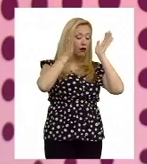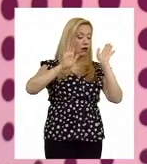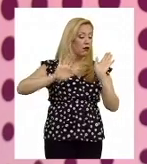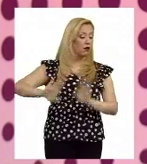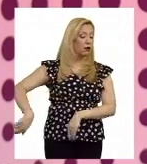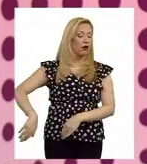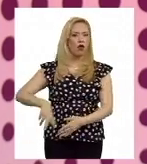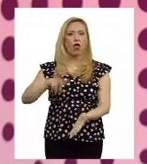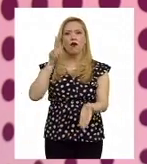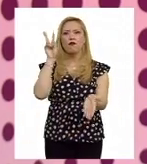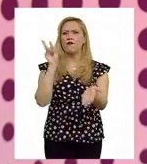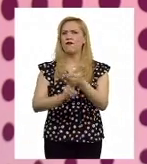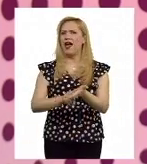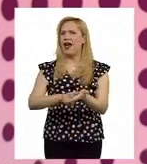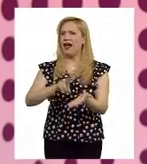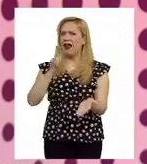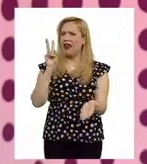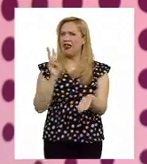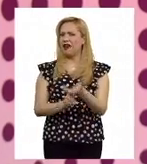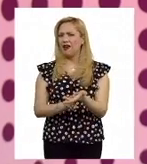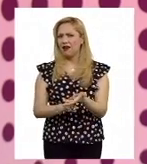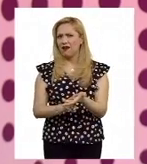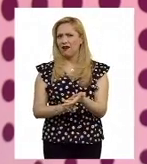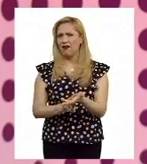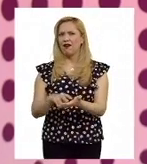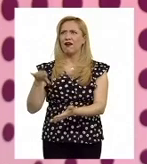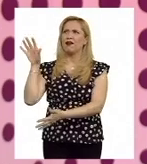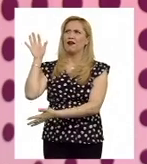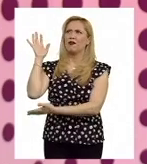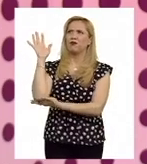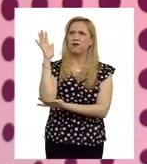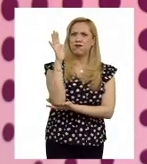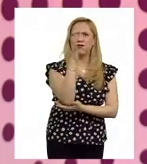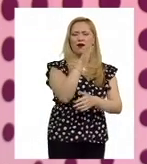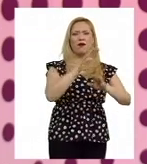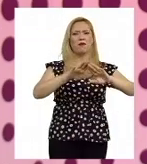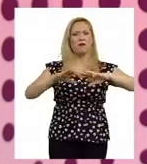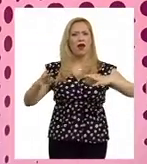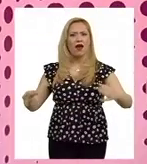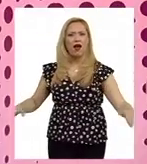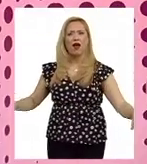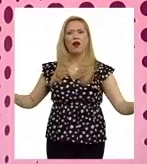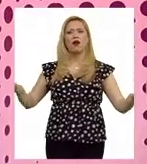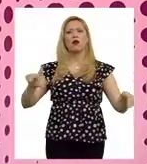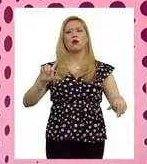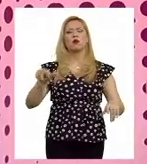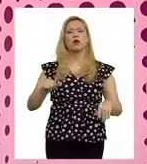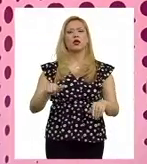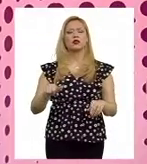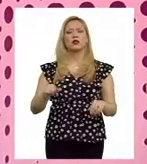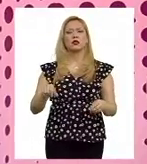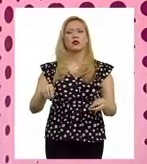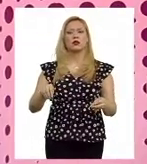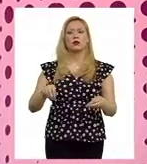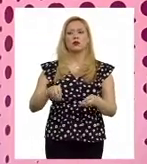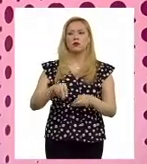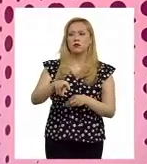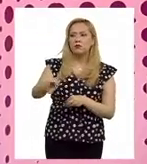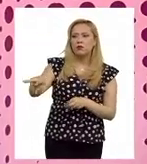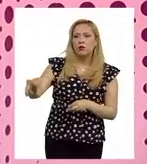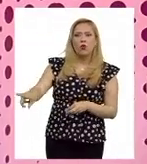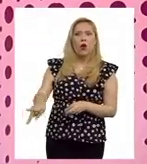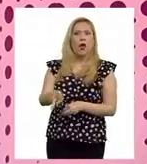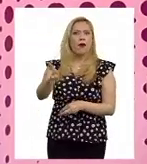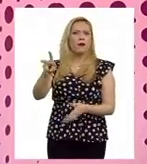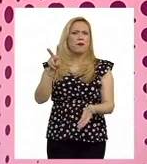valor que tienen pues los ecosistemas y la cultura que se genera alrededor de ellos?